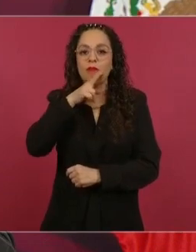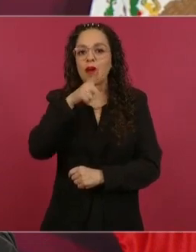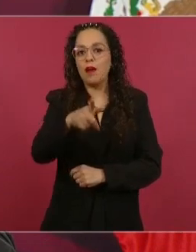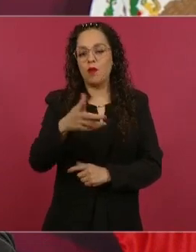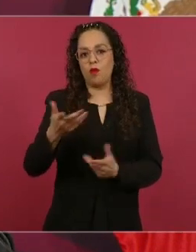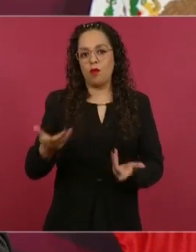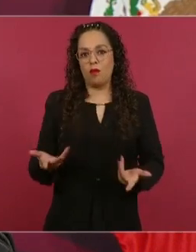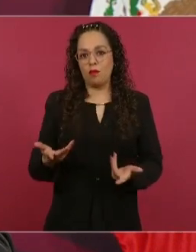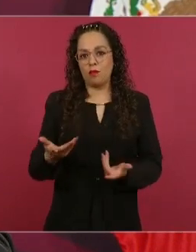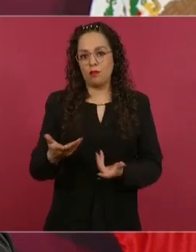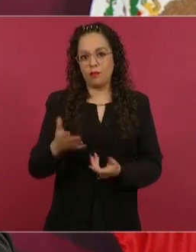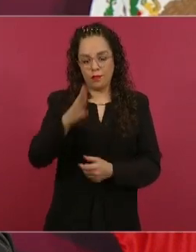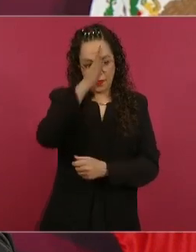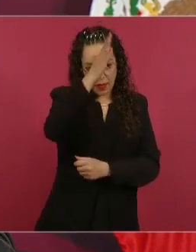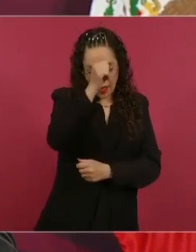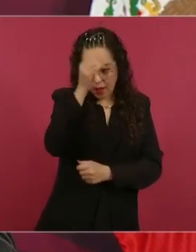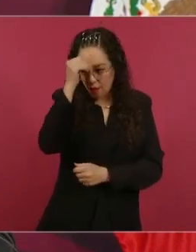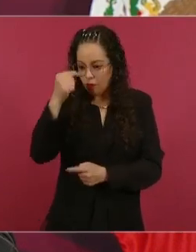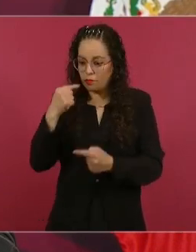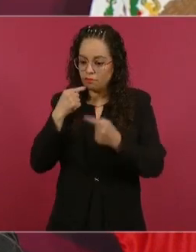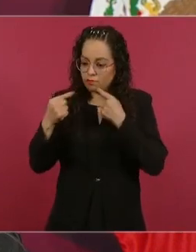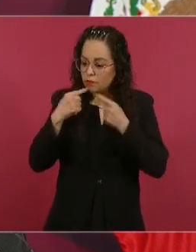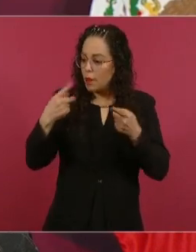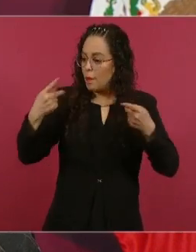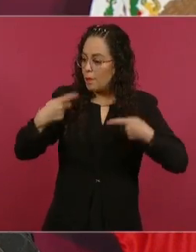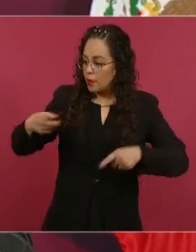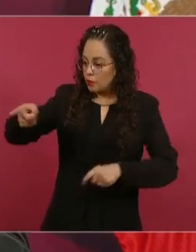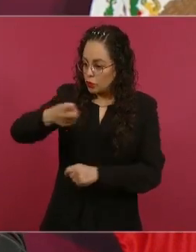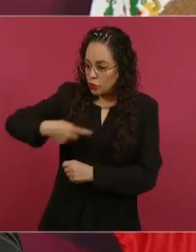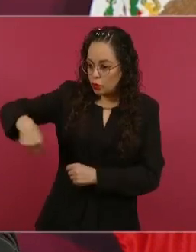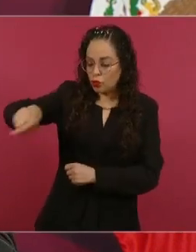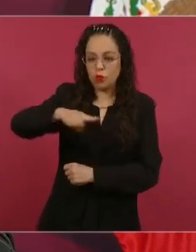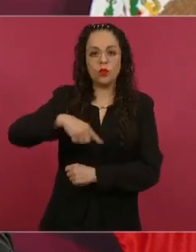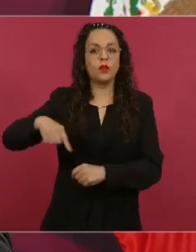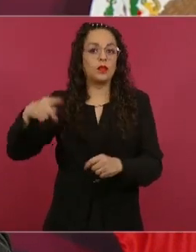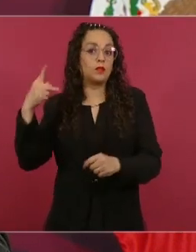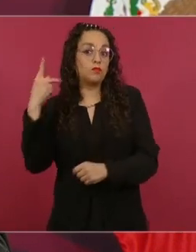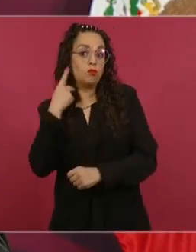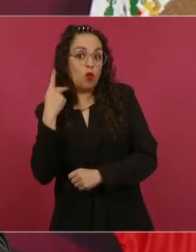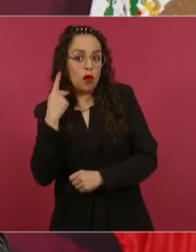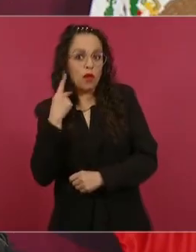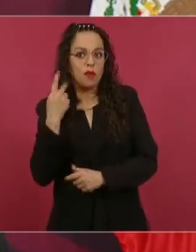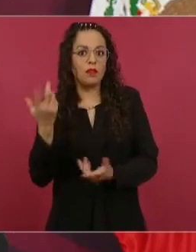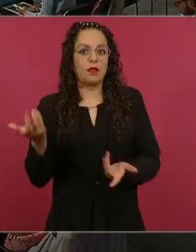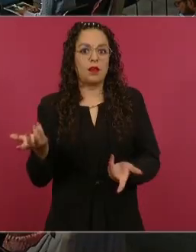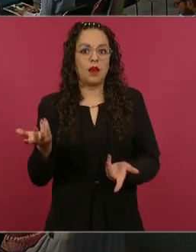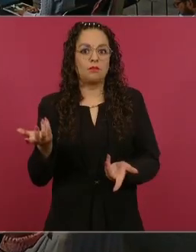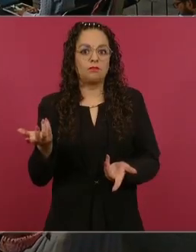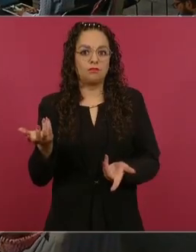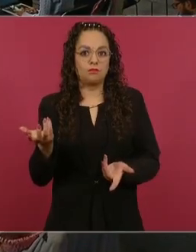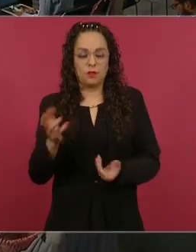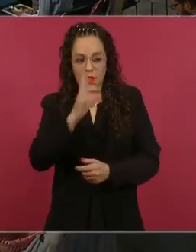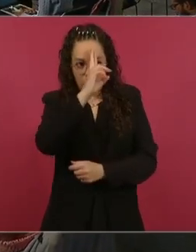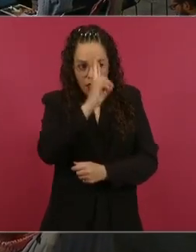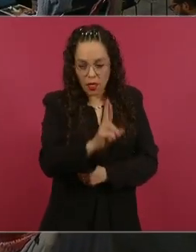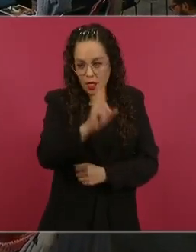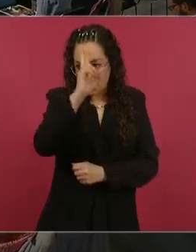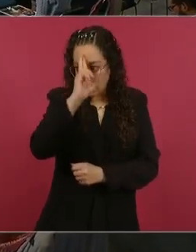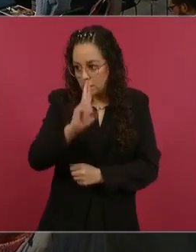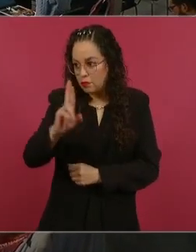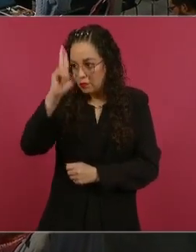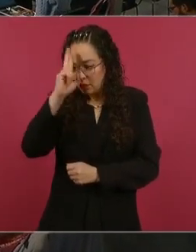negociada, política, por la vía democrática, en el caso de